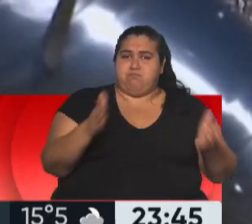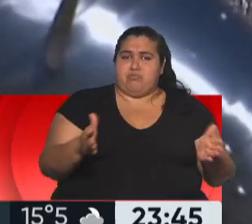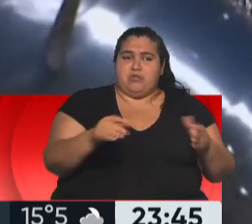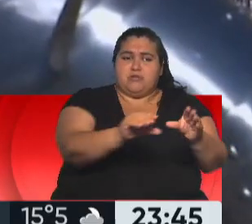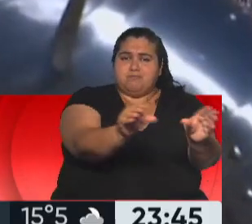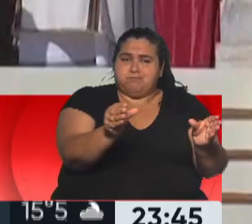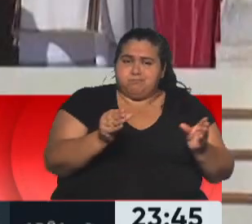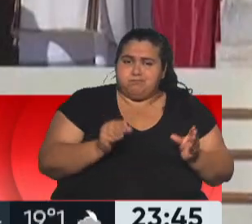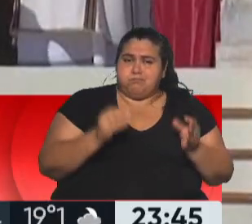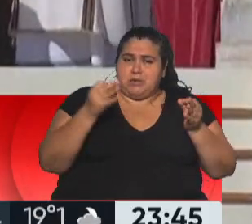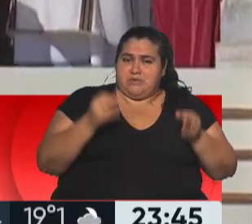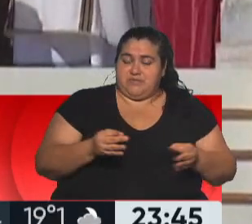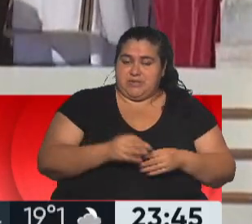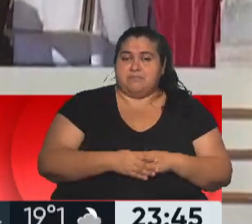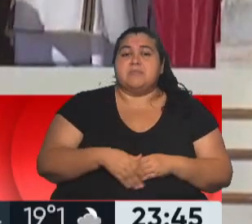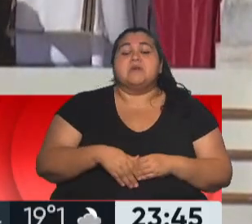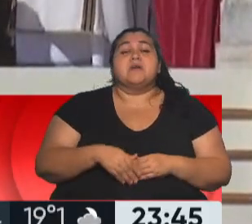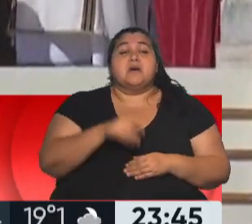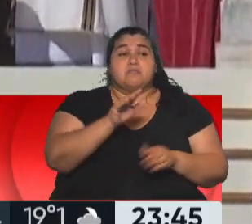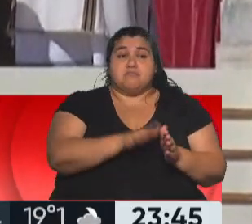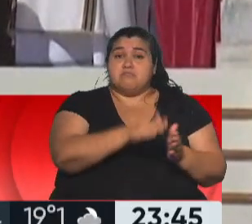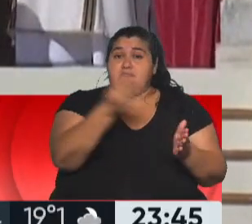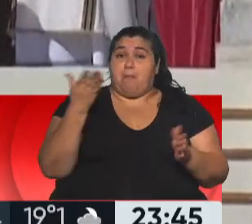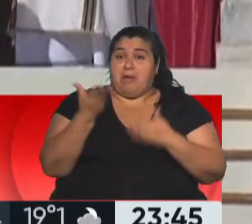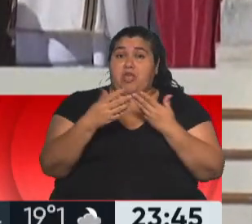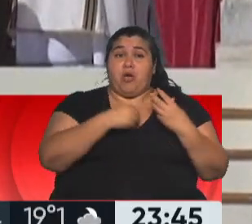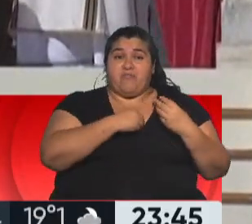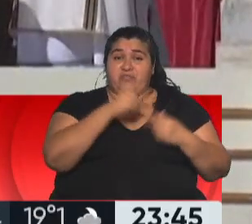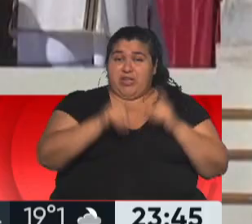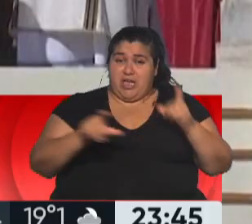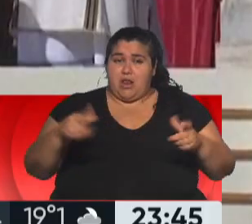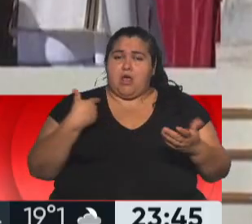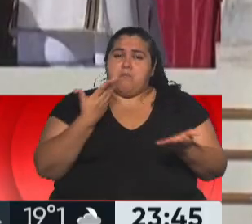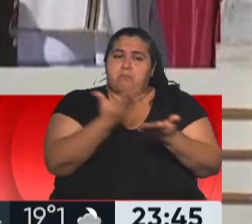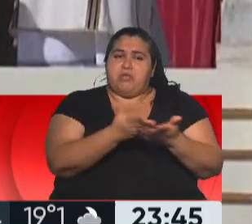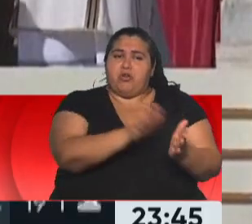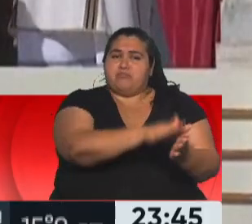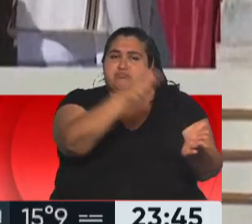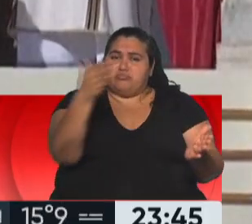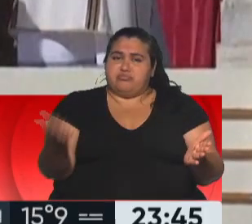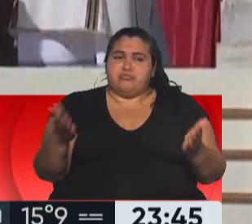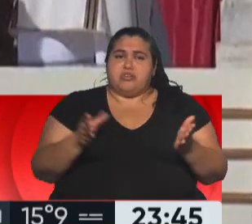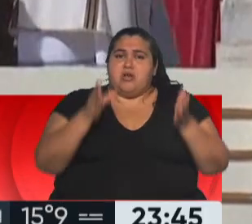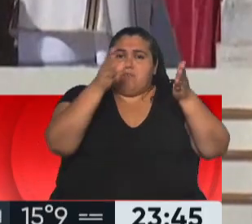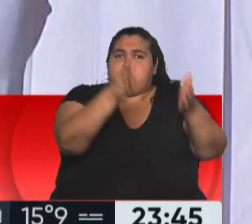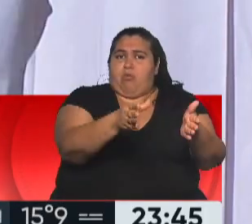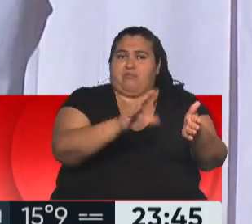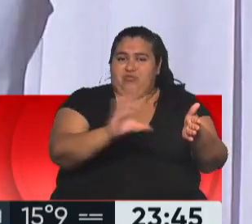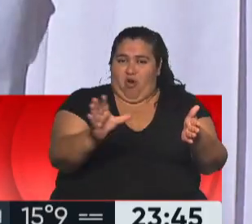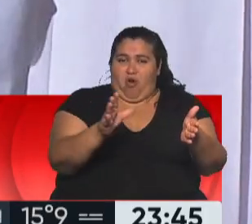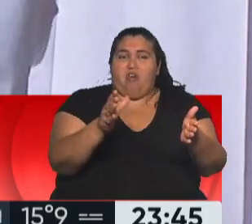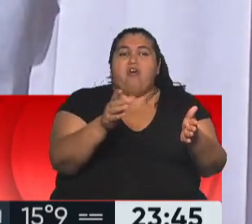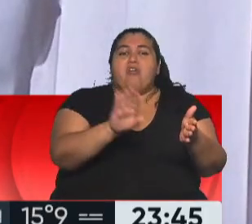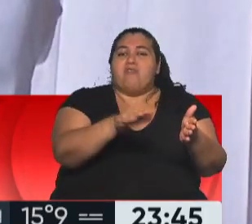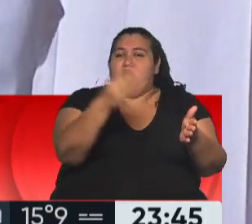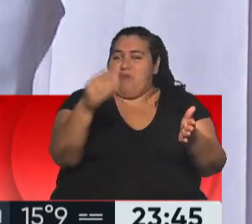Y durante su exposición a los fieles, el féretro estará abierto, no estará depositado sobre un catafalco, ni tampoco estará presente junto al cuerpo del